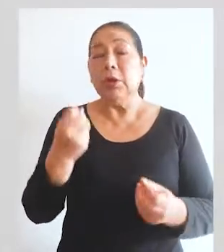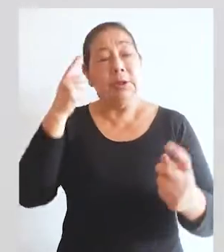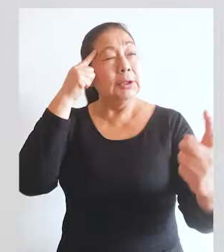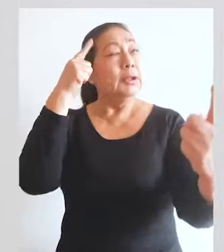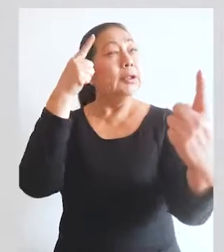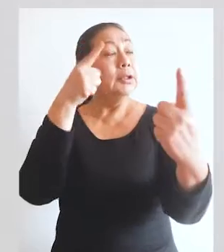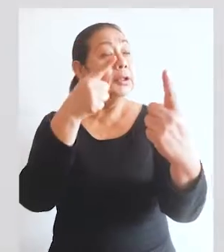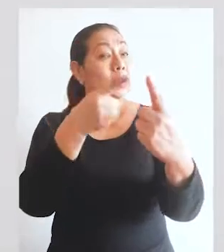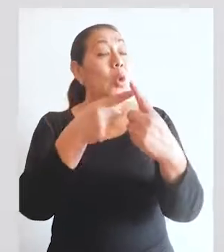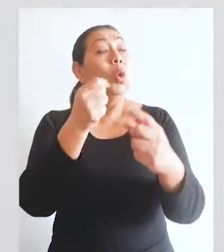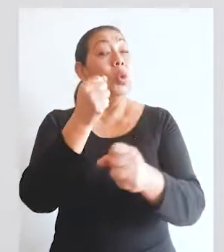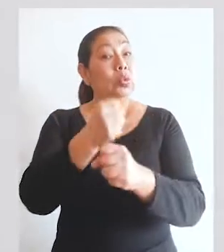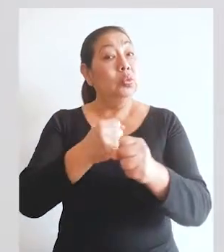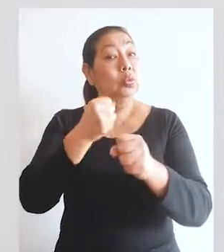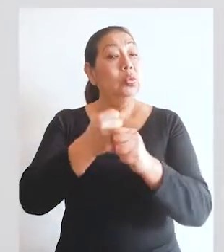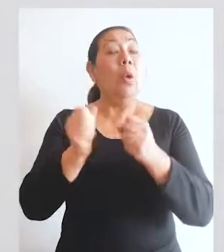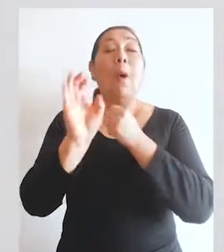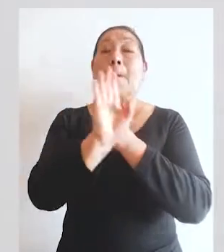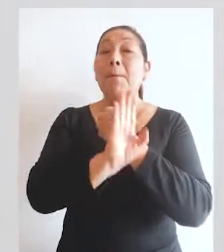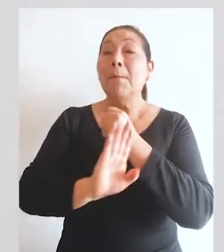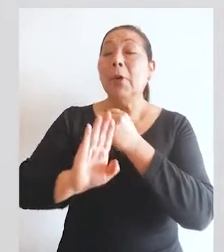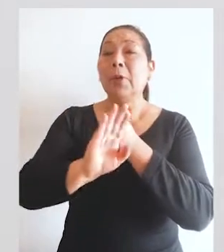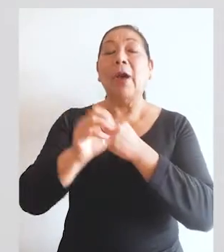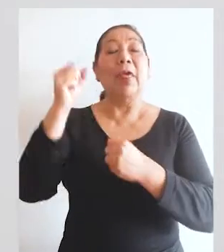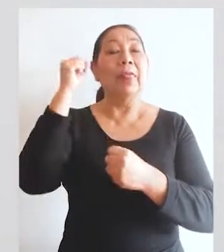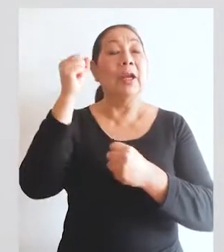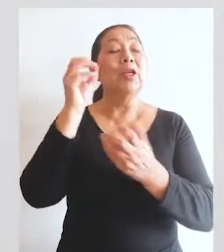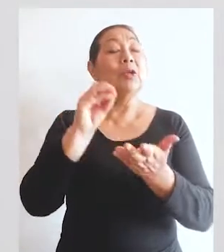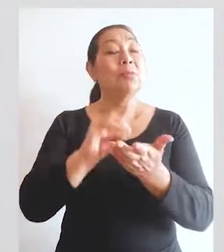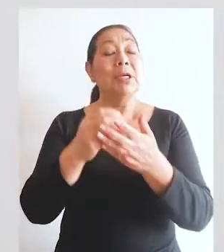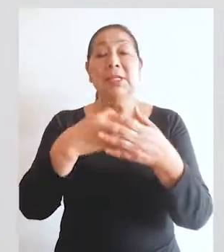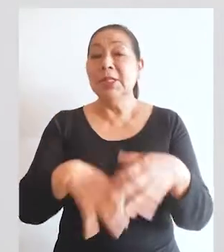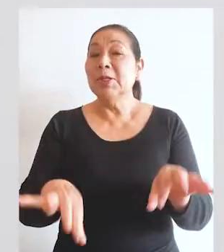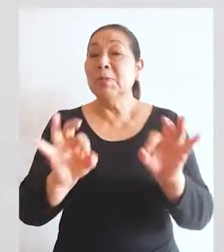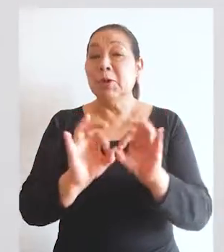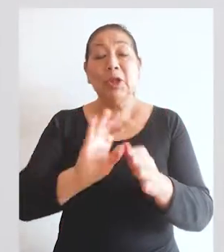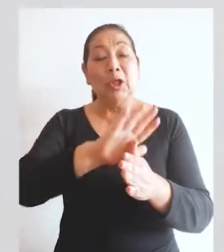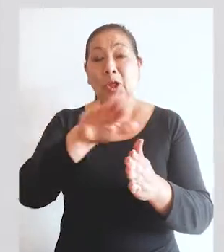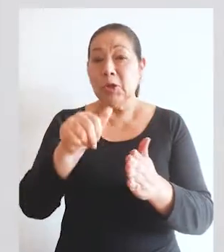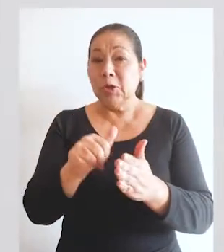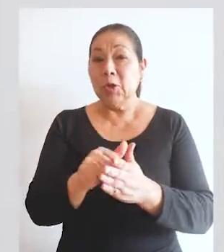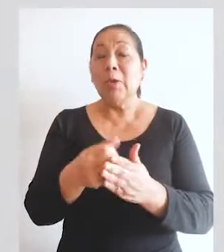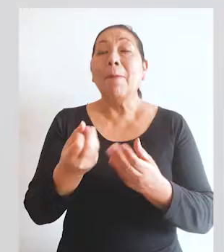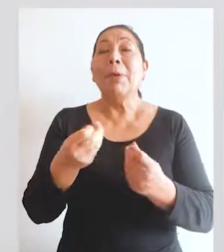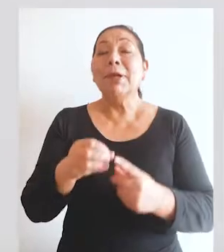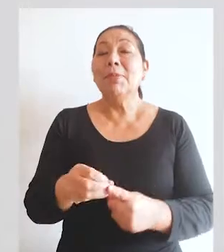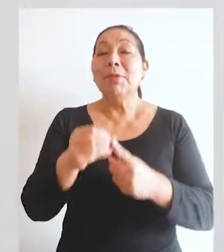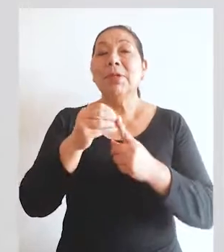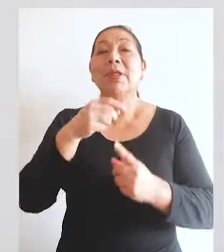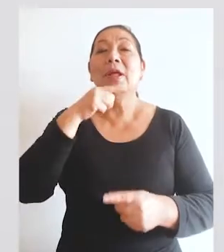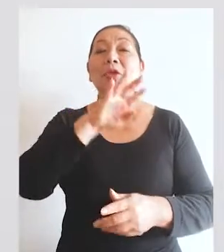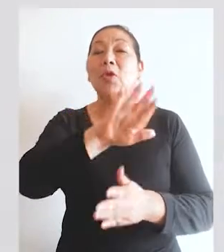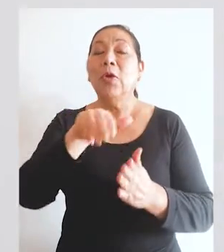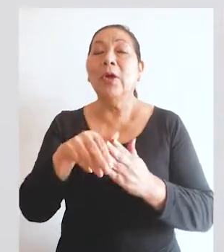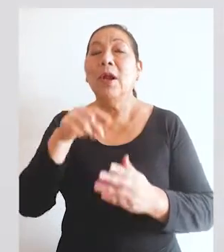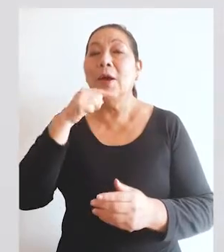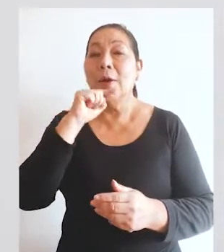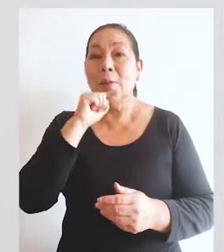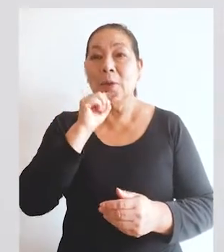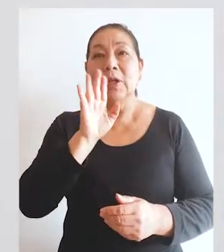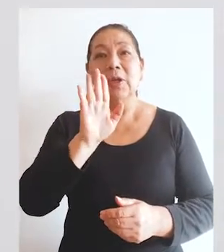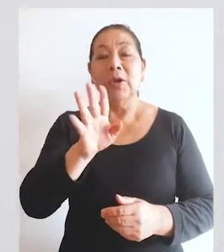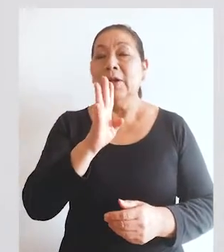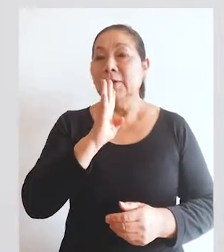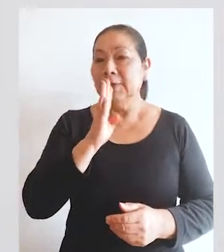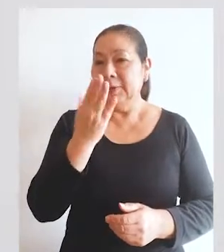como objetivo un trabajo protector de los derechos fundamentales de todos, en especial de las mujeres.